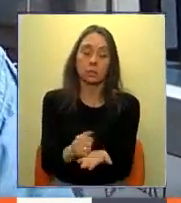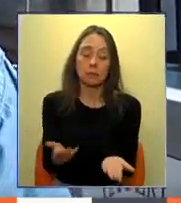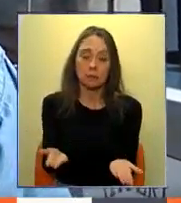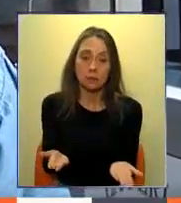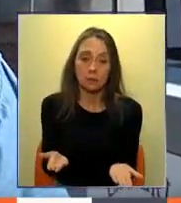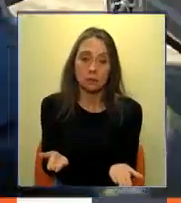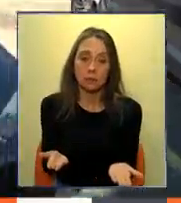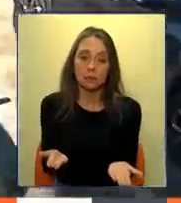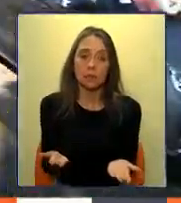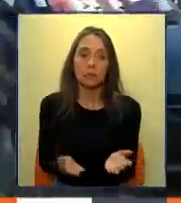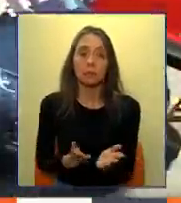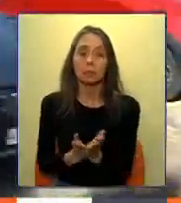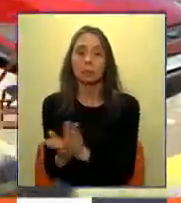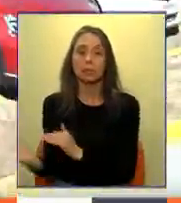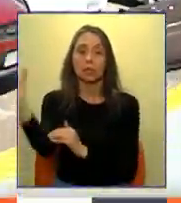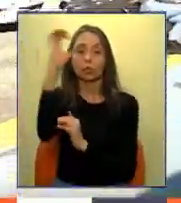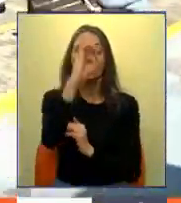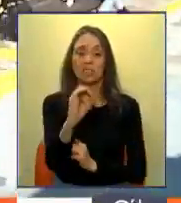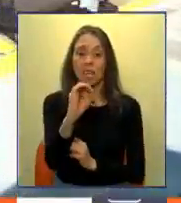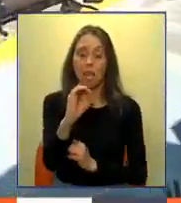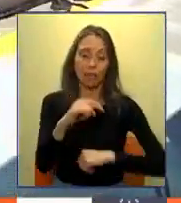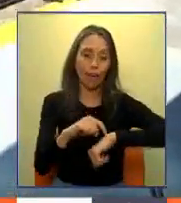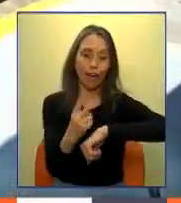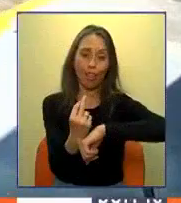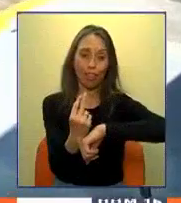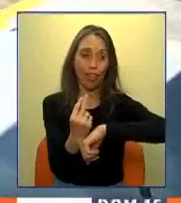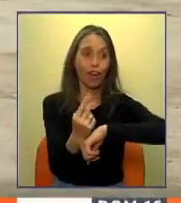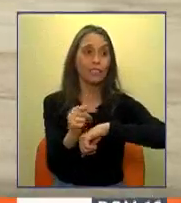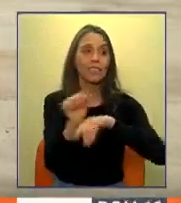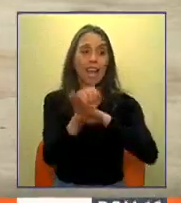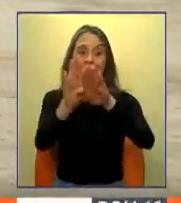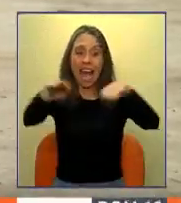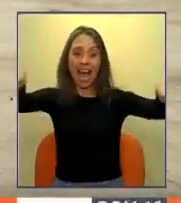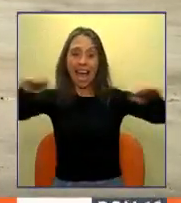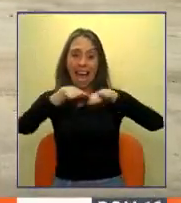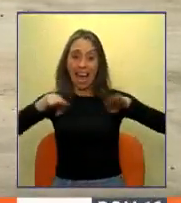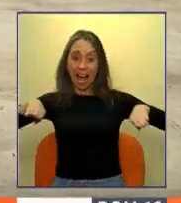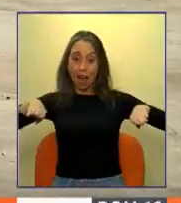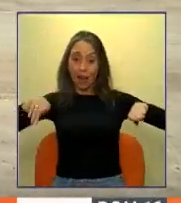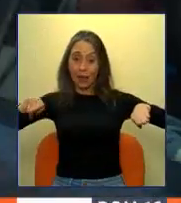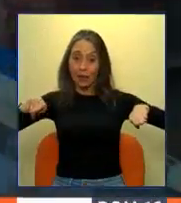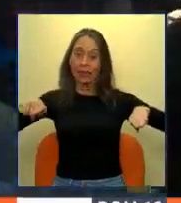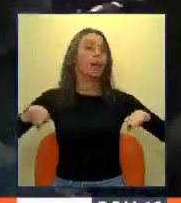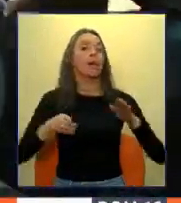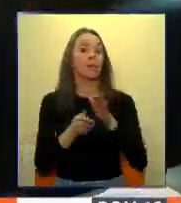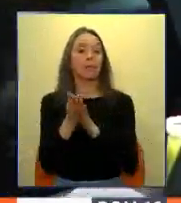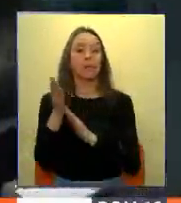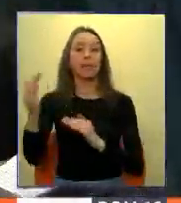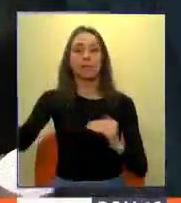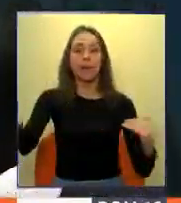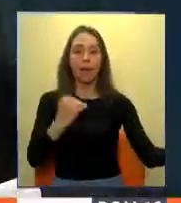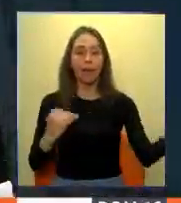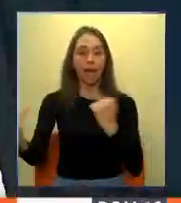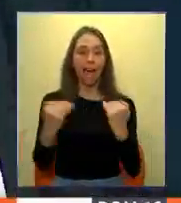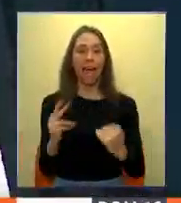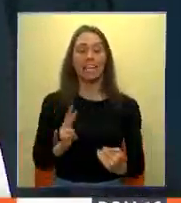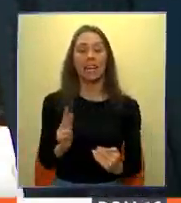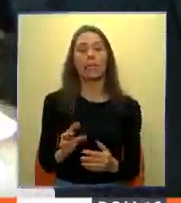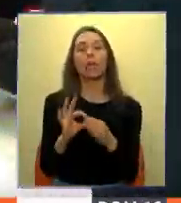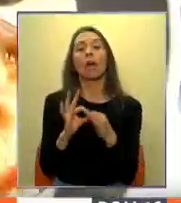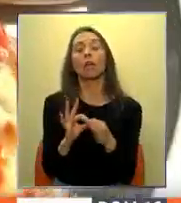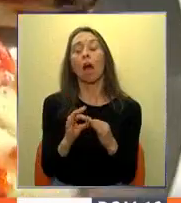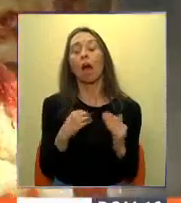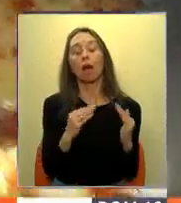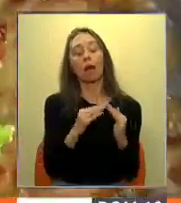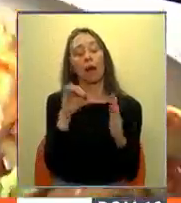y empezar todo de cero. A eso del mediodía, este gran estacionamiento con el que cuentan comienza a recibir clientes que agradecen salir de